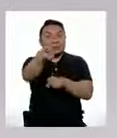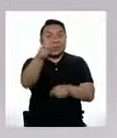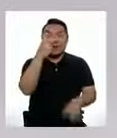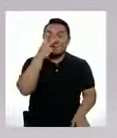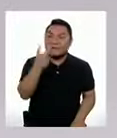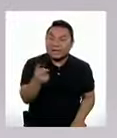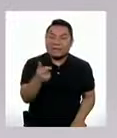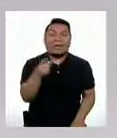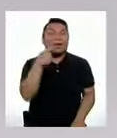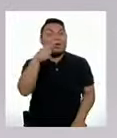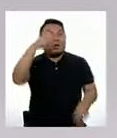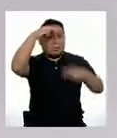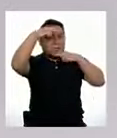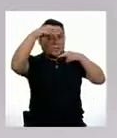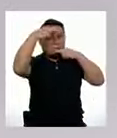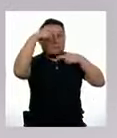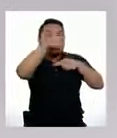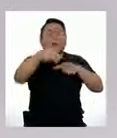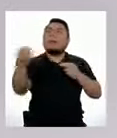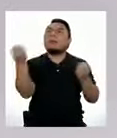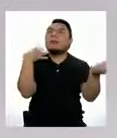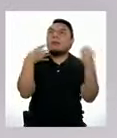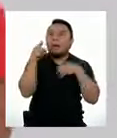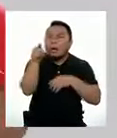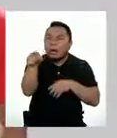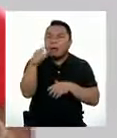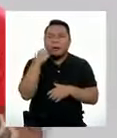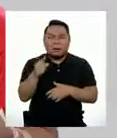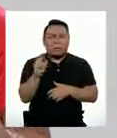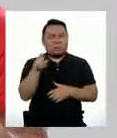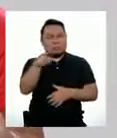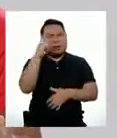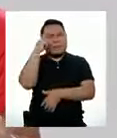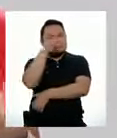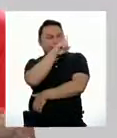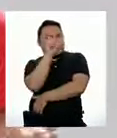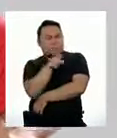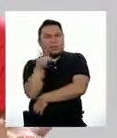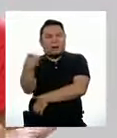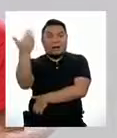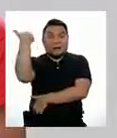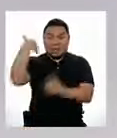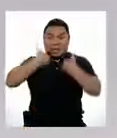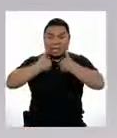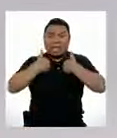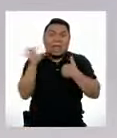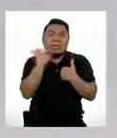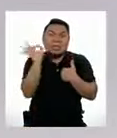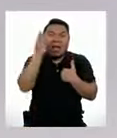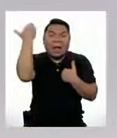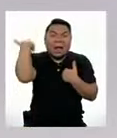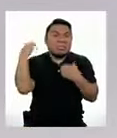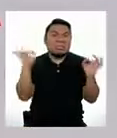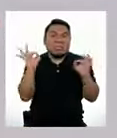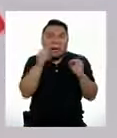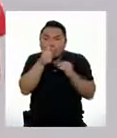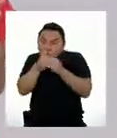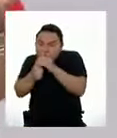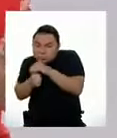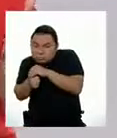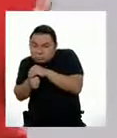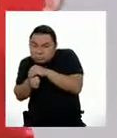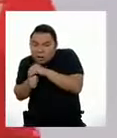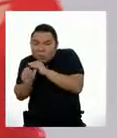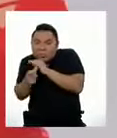o escuchado sobre estas noticias y te has preguntado ¿por qué estos animales que antes no aparecían de pronto lo están haciendo?